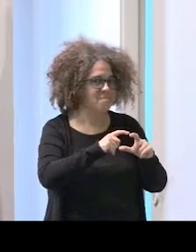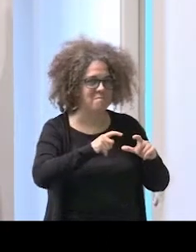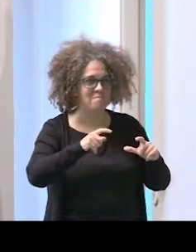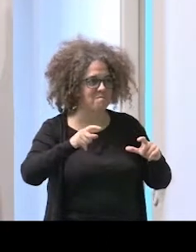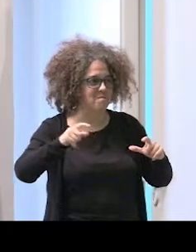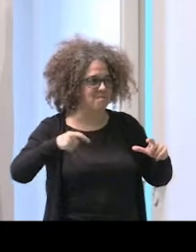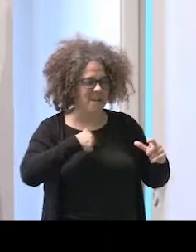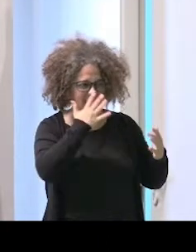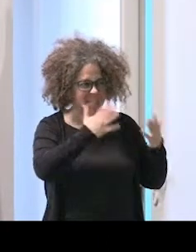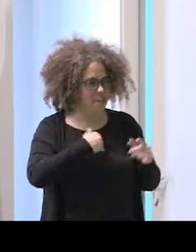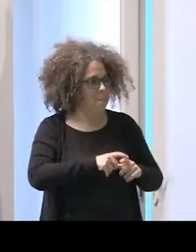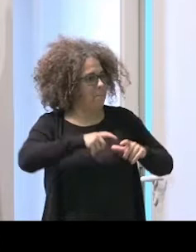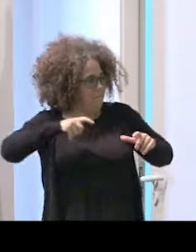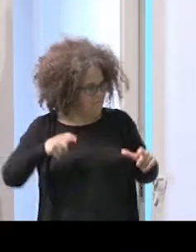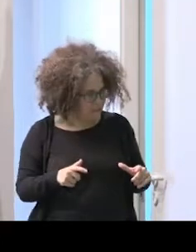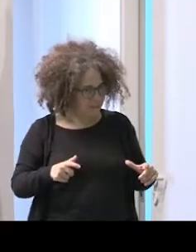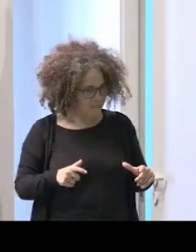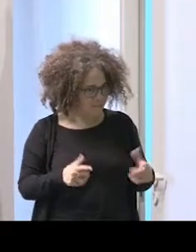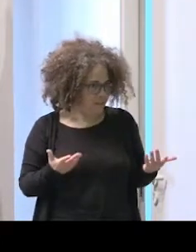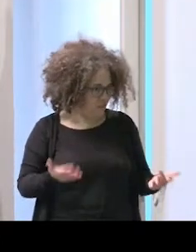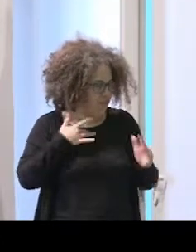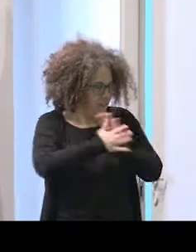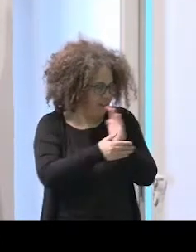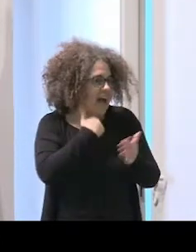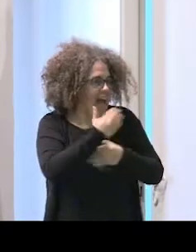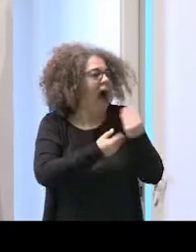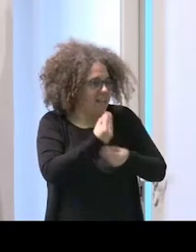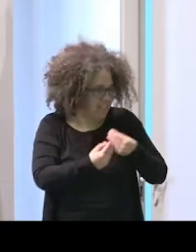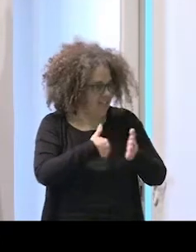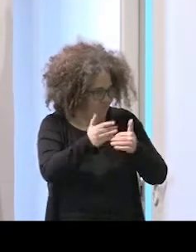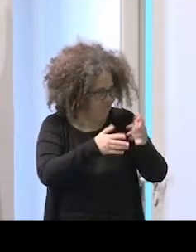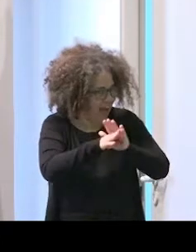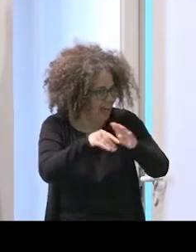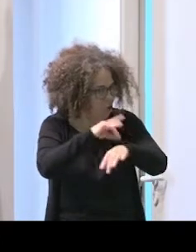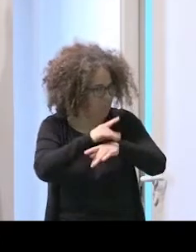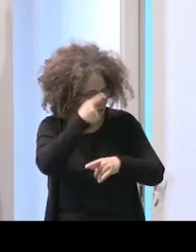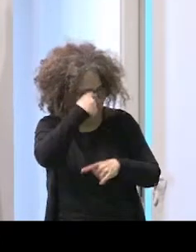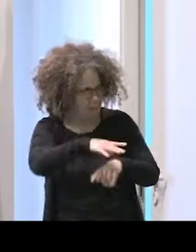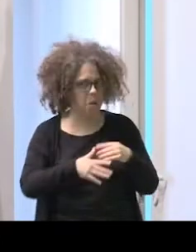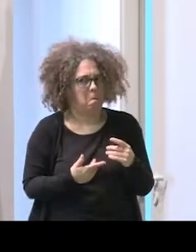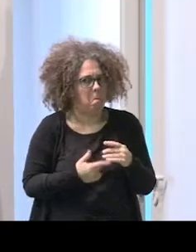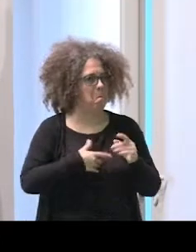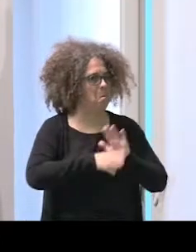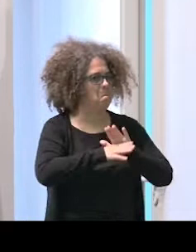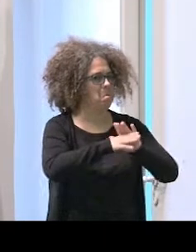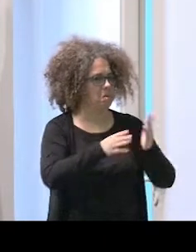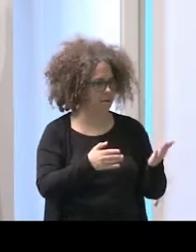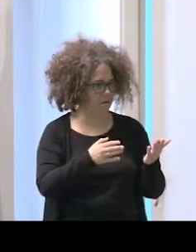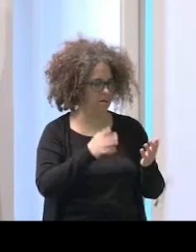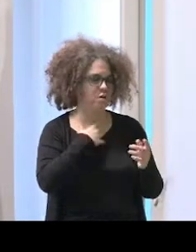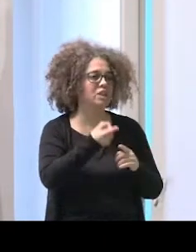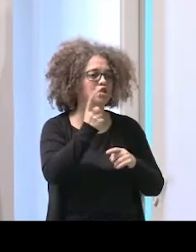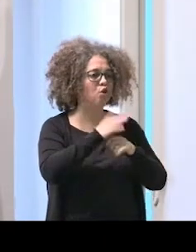en 10 años creo que era el periodo. Luego, para algo se está utilizando, ¿vale? El valganciclovir realmente solo vale para la infección congénita